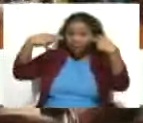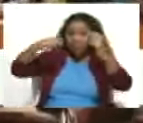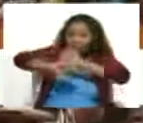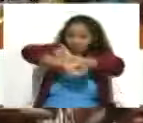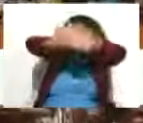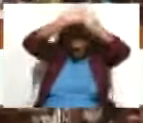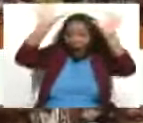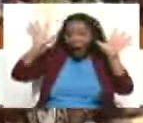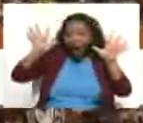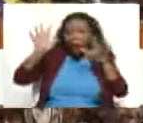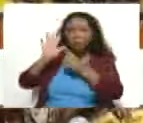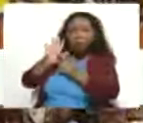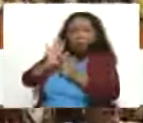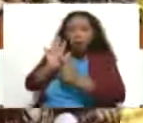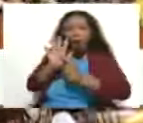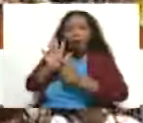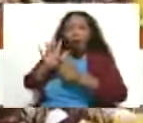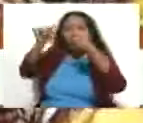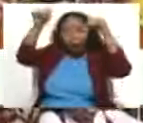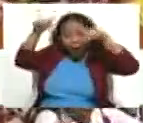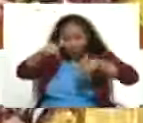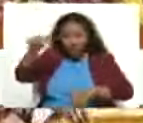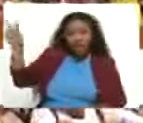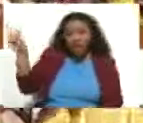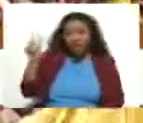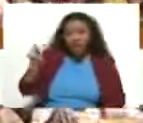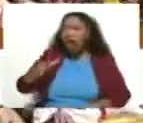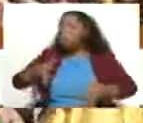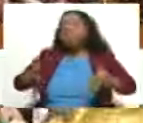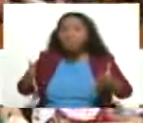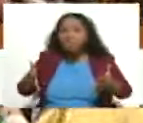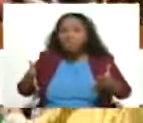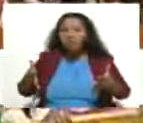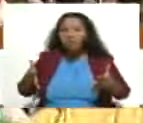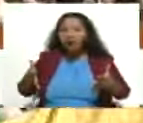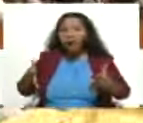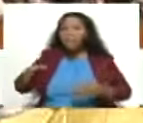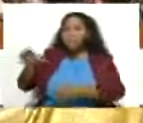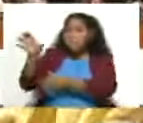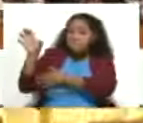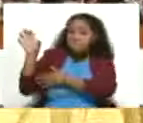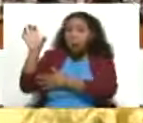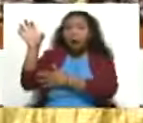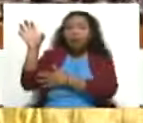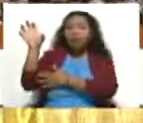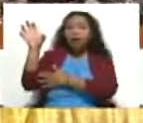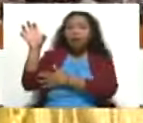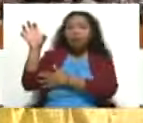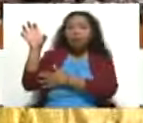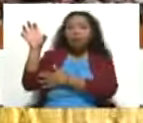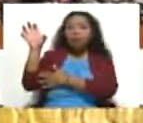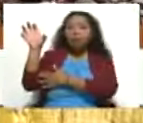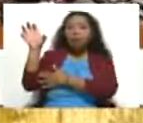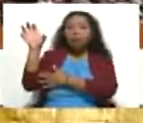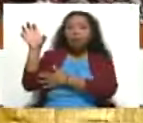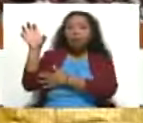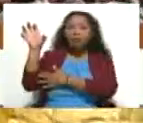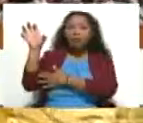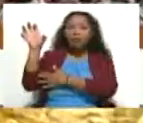Aquí, los venezolanos, los patriotas,